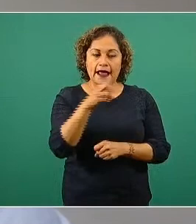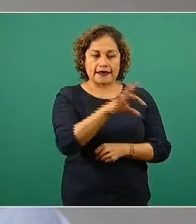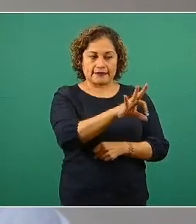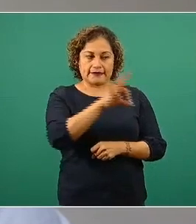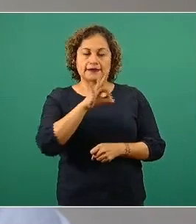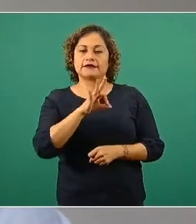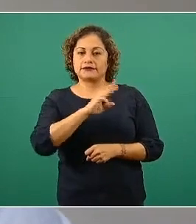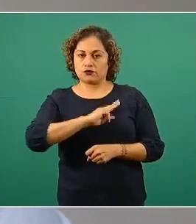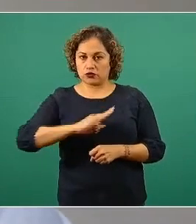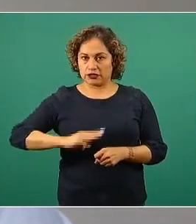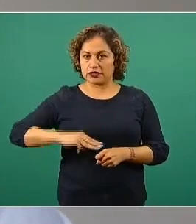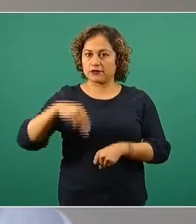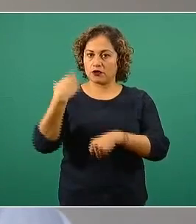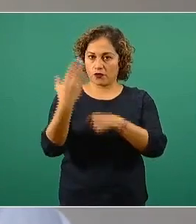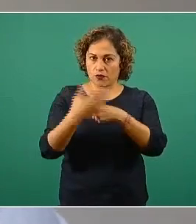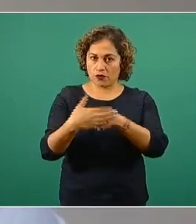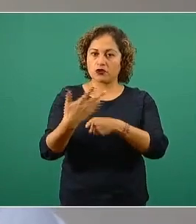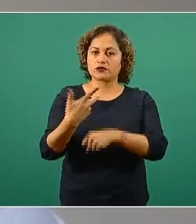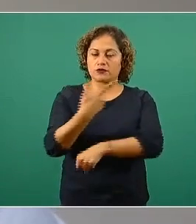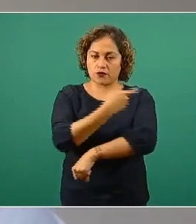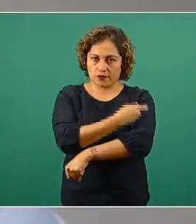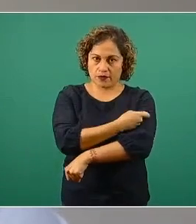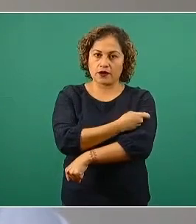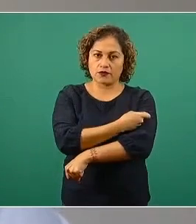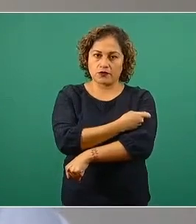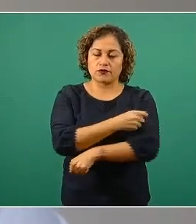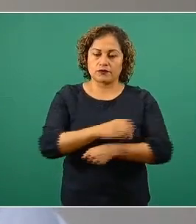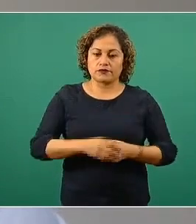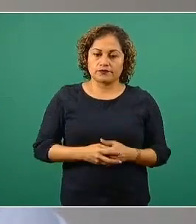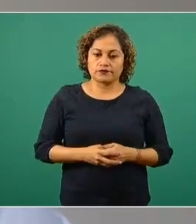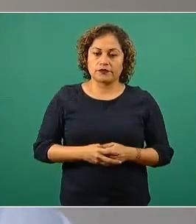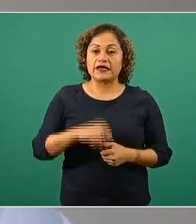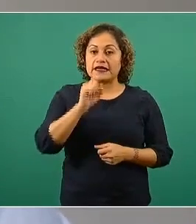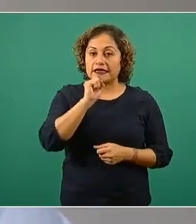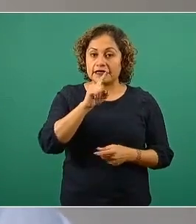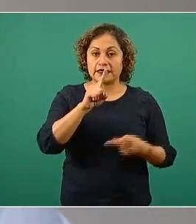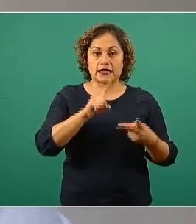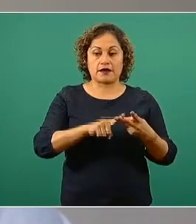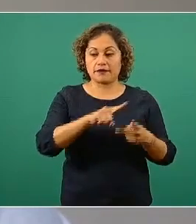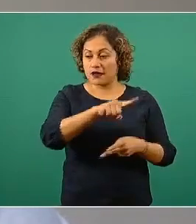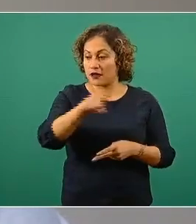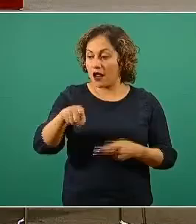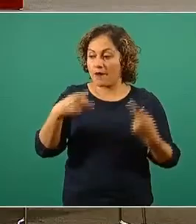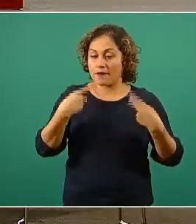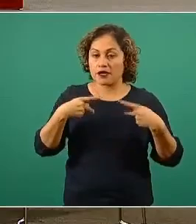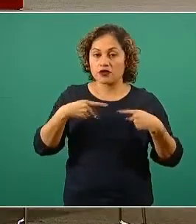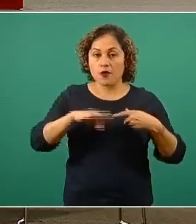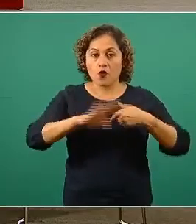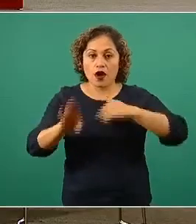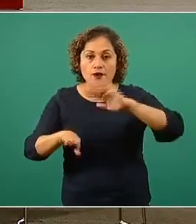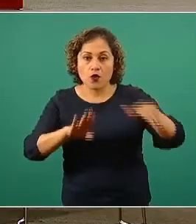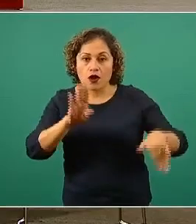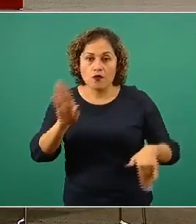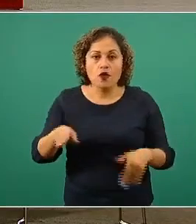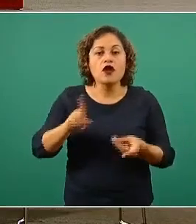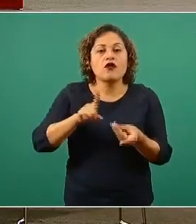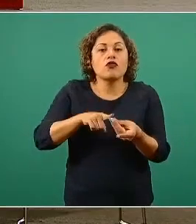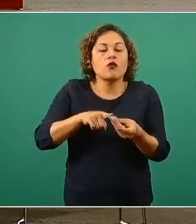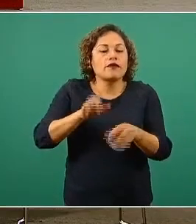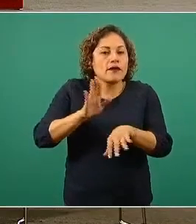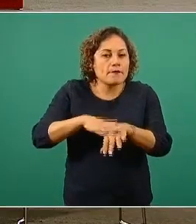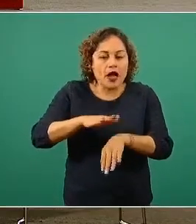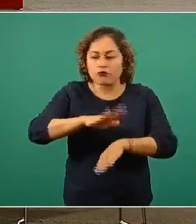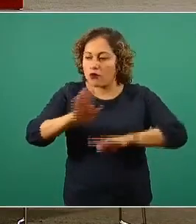de casos graves y obviamente la presencia de defunciones, y ese es otro también de los criterios, que en los municipios